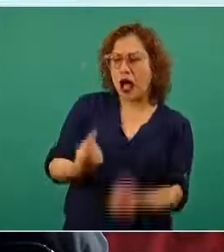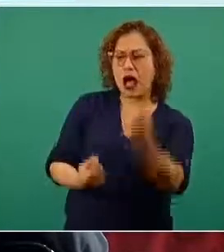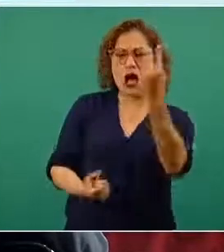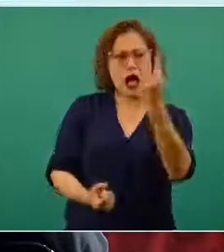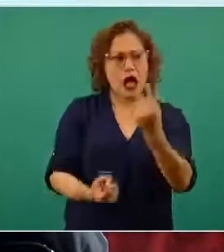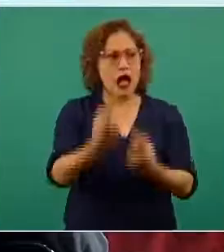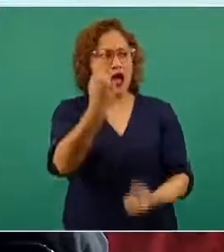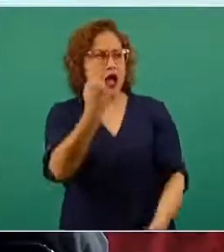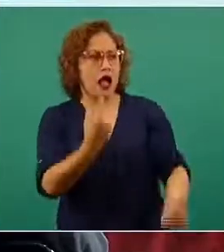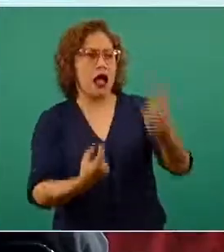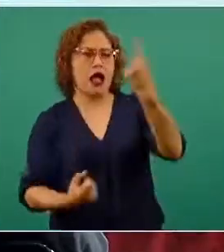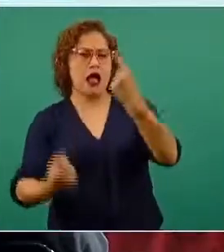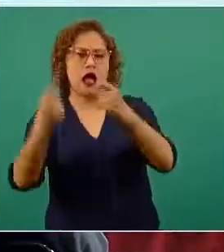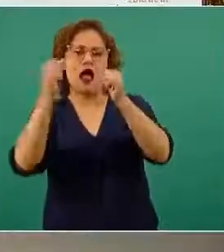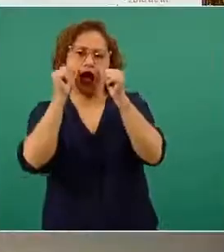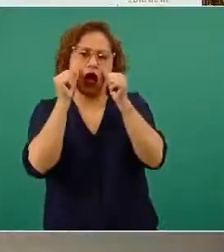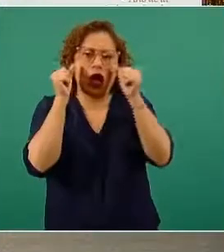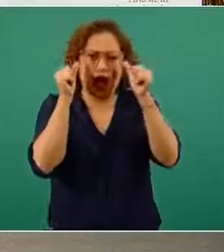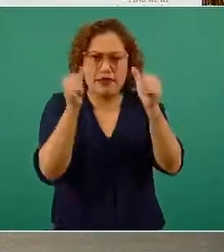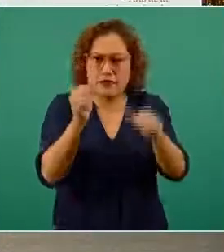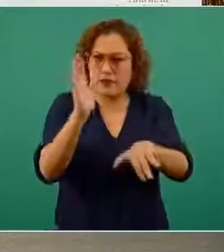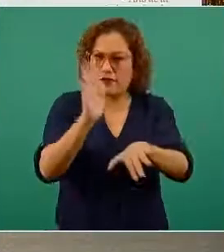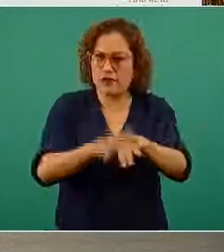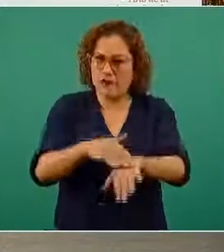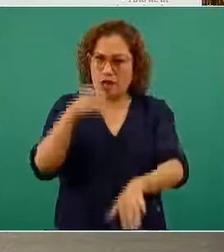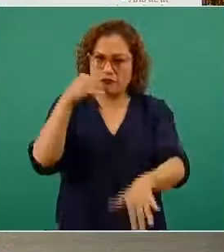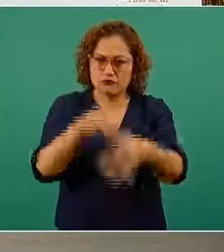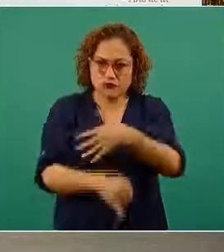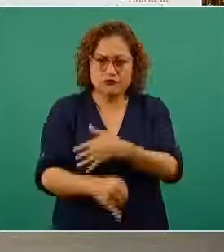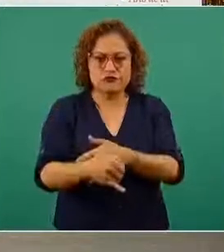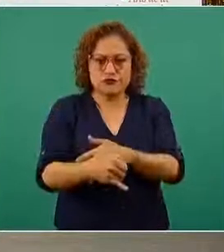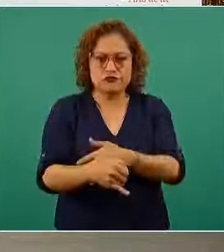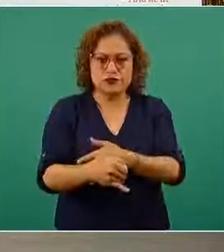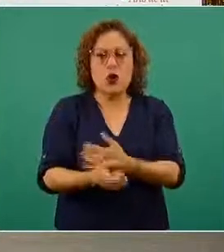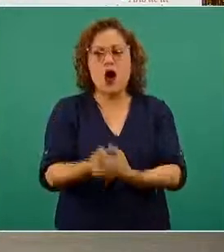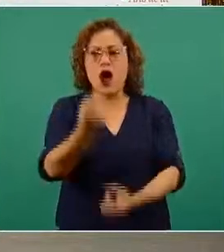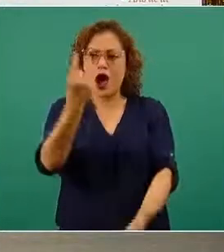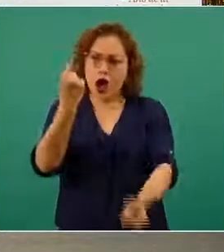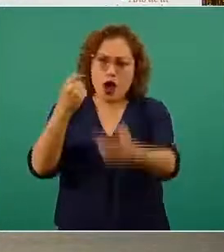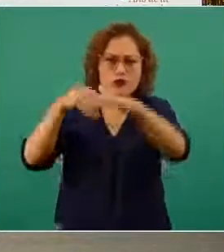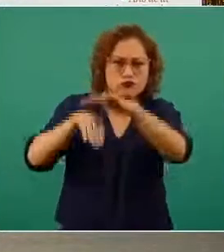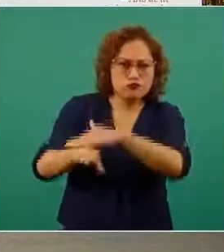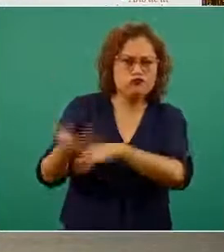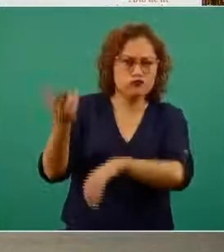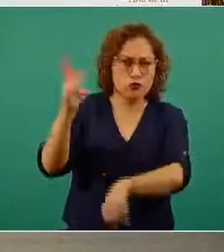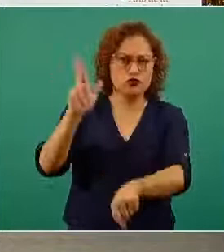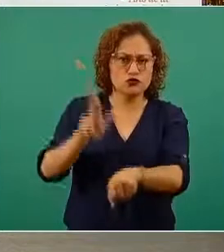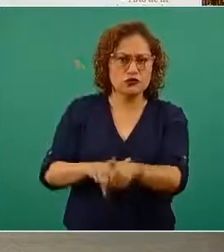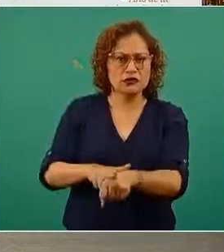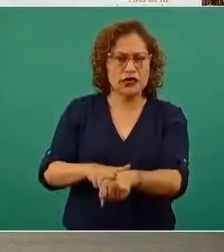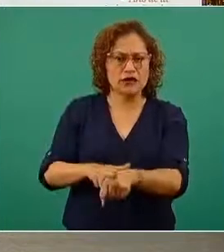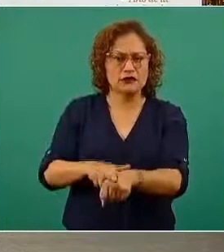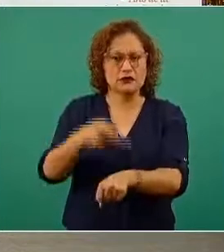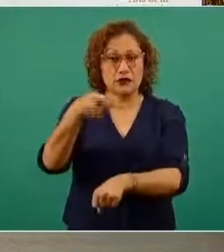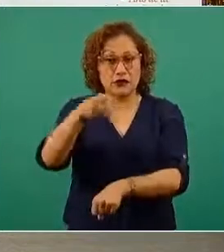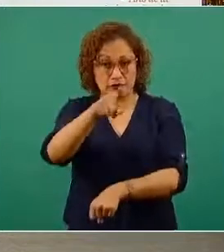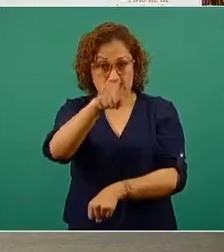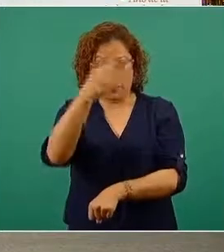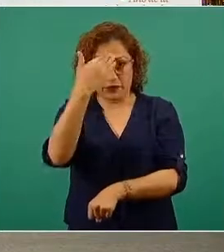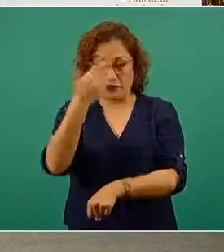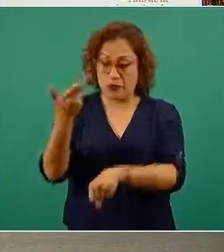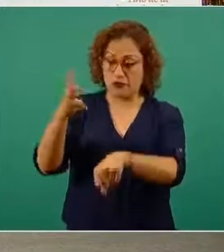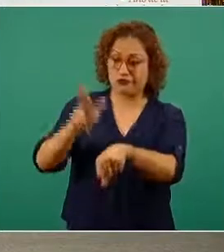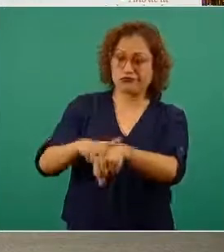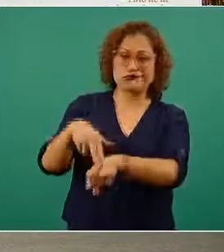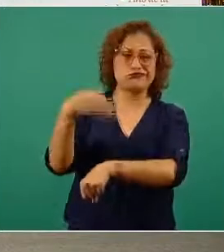atención en particular, en algunas situaciones hospitalización, pero recordamos que es hospitalizaciones